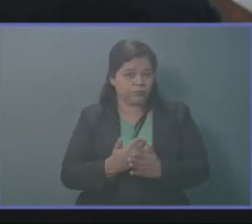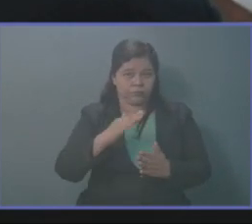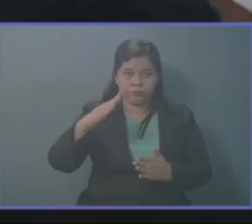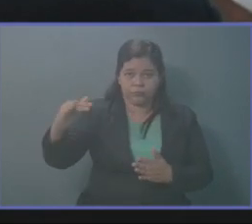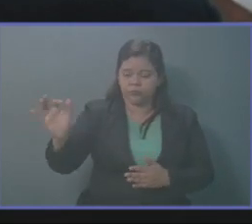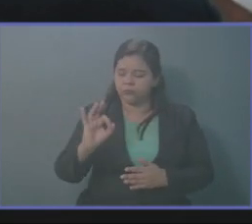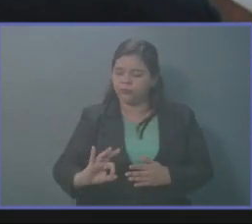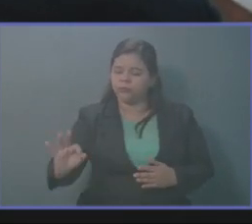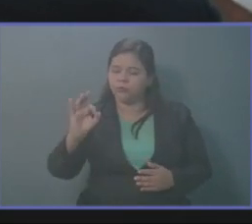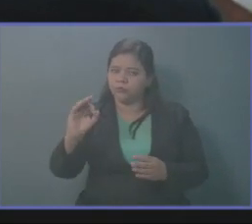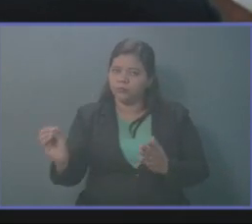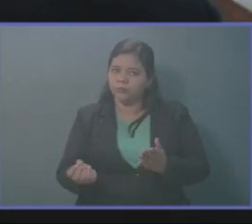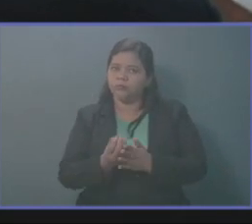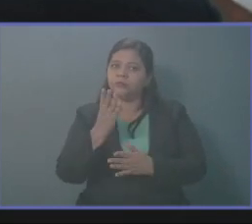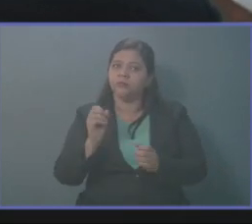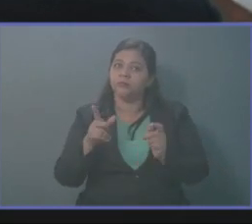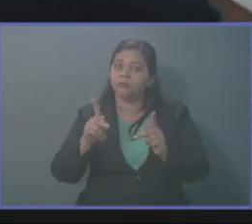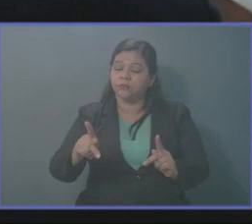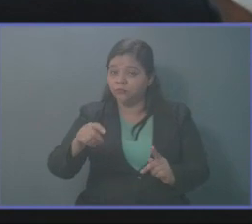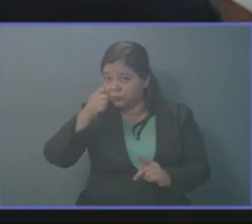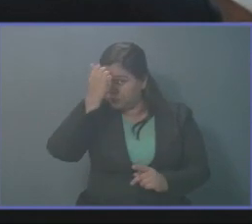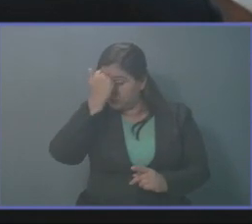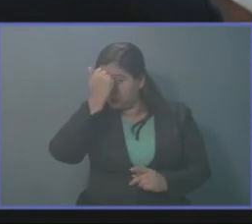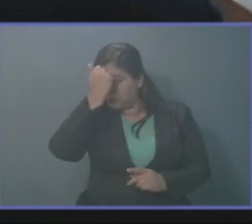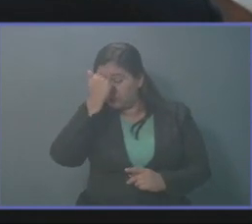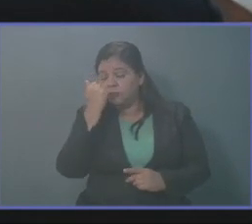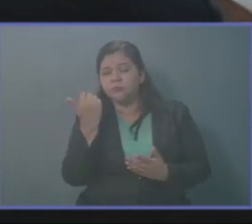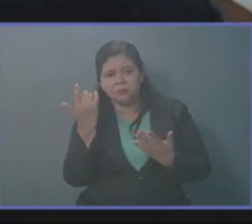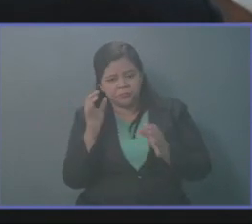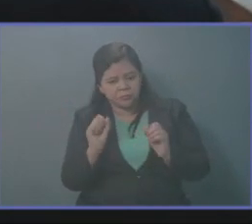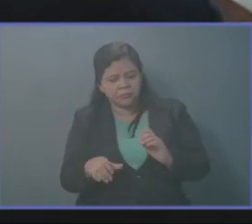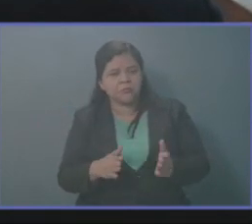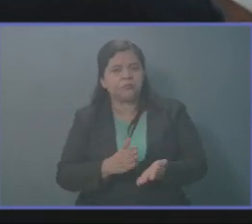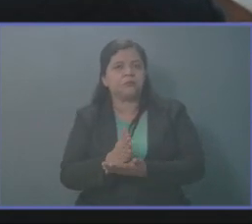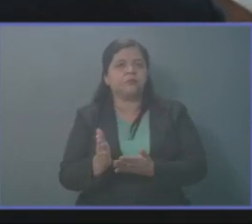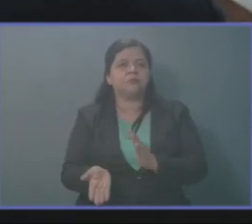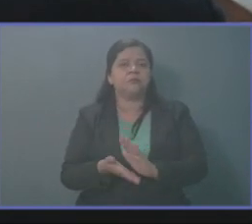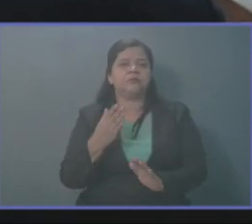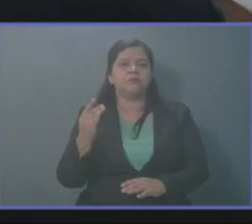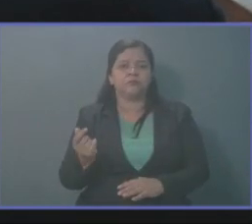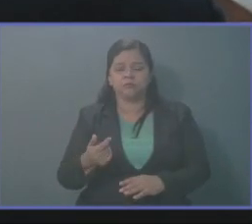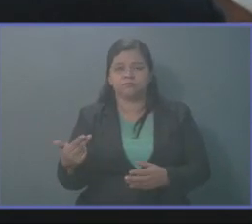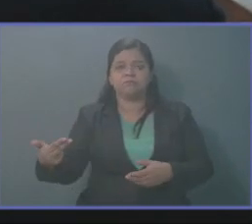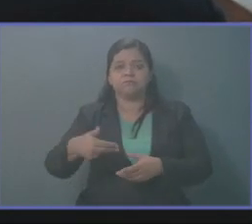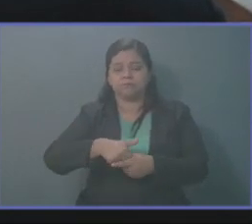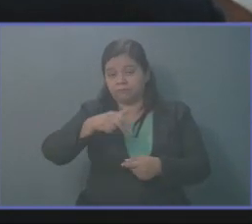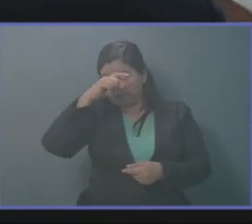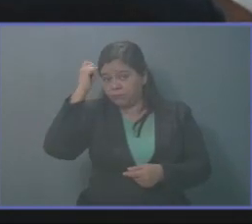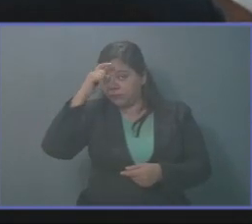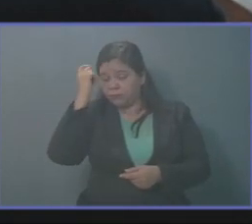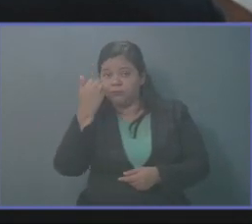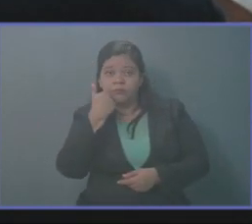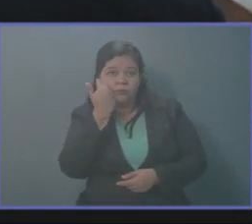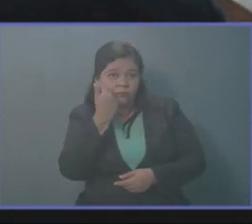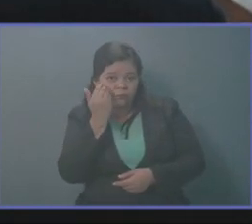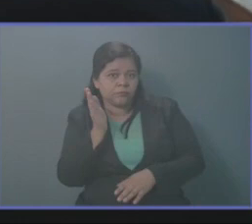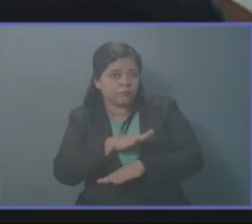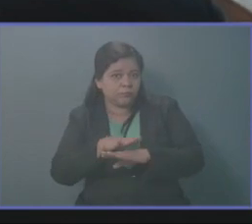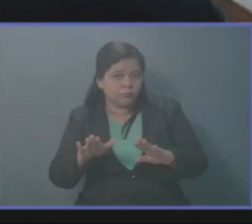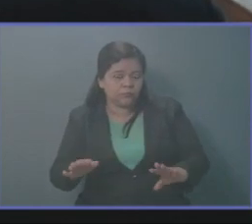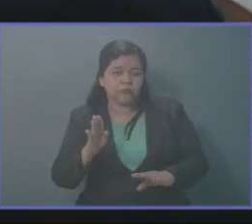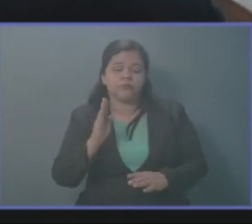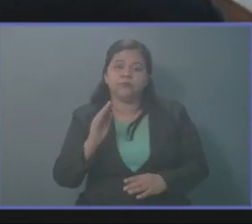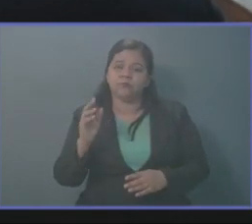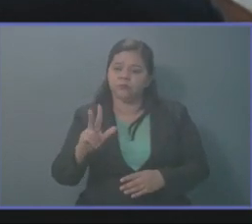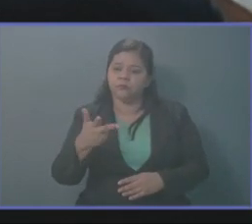nuevas oportunidades formativas que aumenten las posibilidades de acceso de empleo a los jóvenes estudiantes que finalizarán el tercer ciclo de